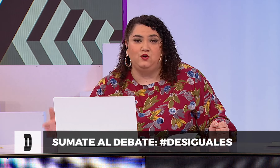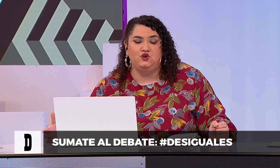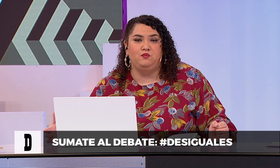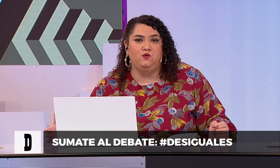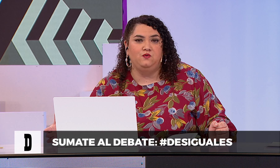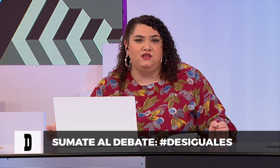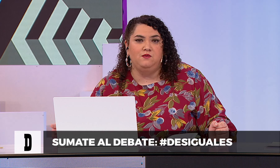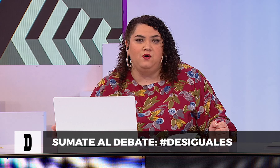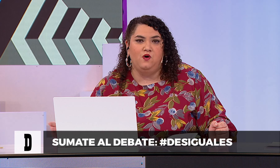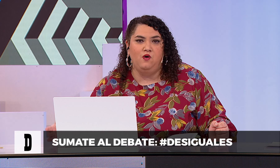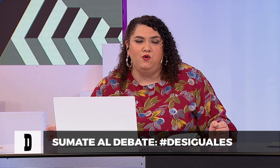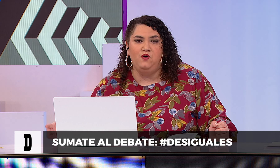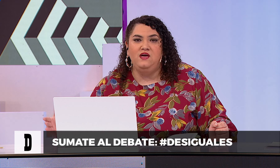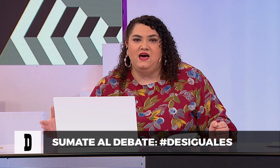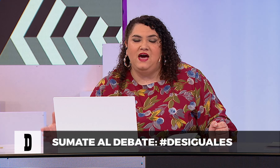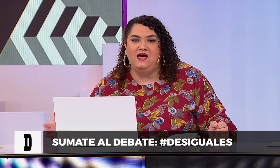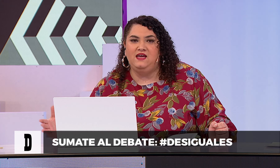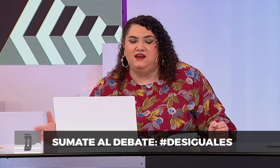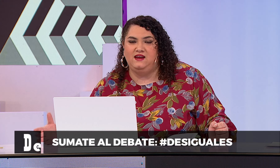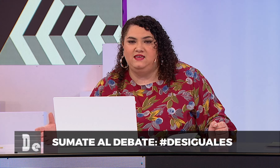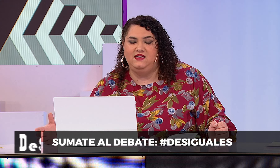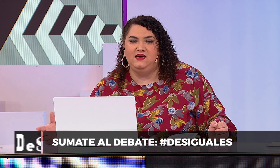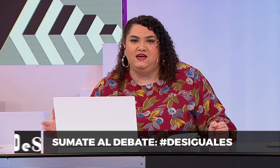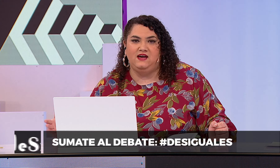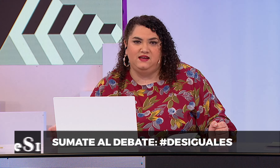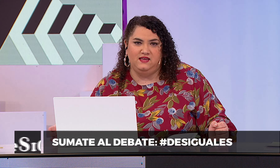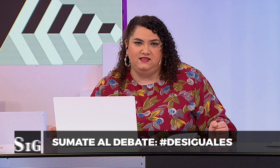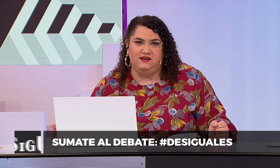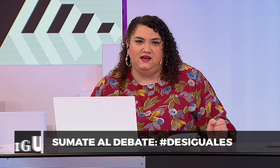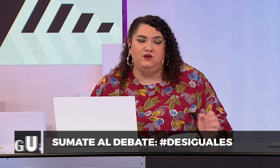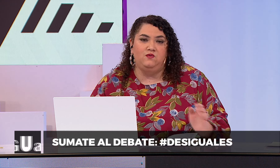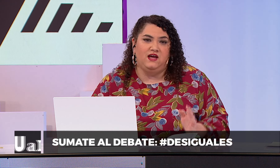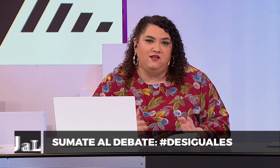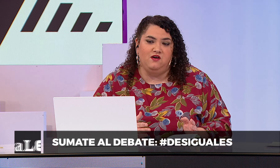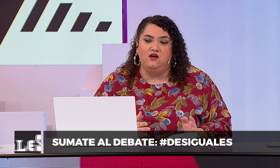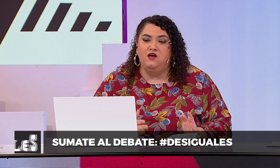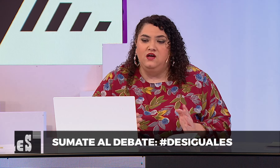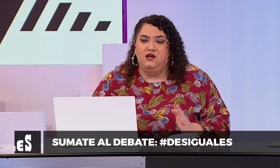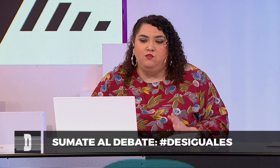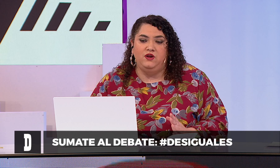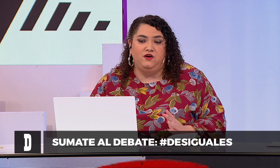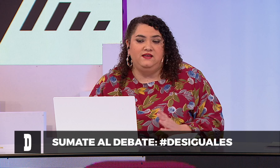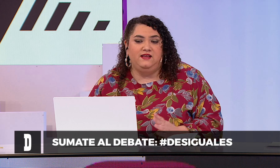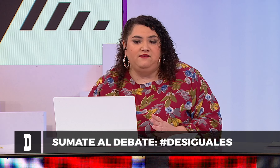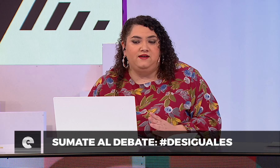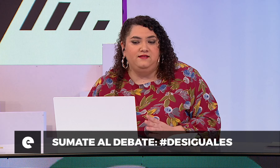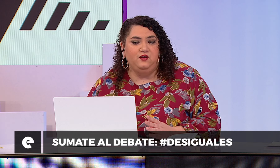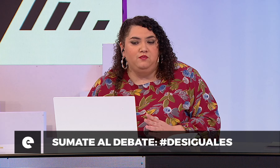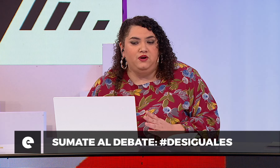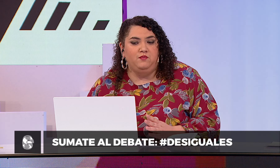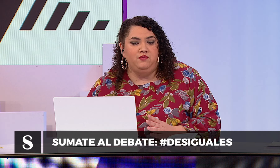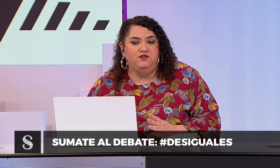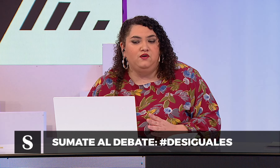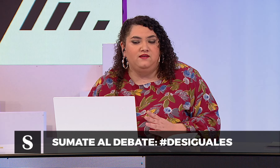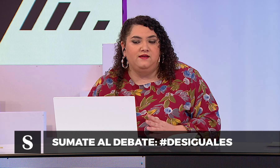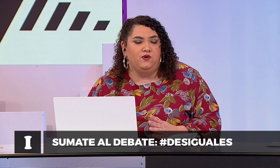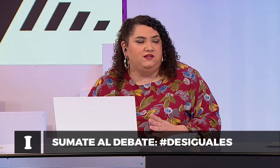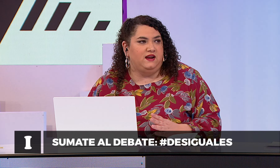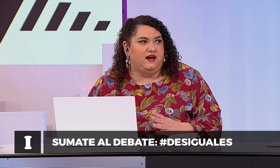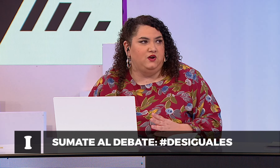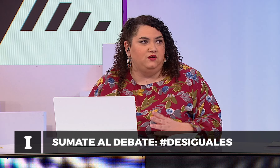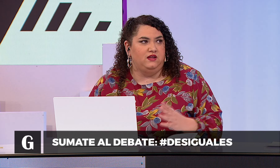a Desarrollo Productivo como a Energía Argentina. En un lado... Bueno, está la versión por el momento